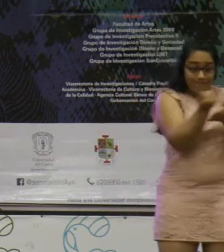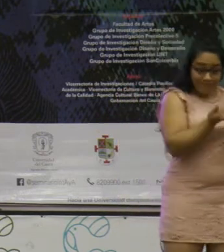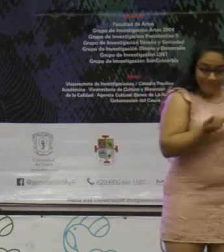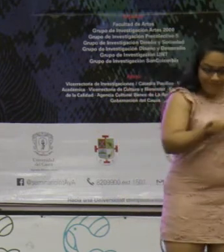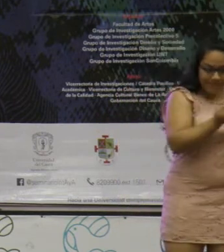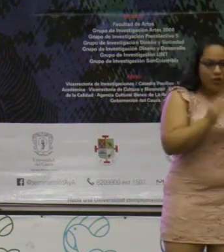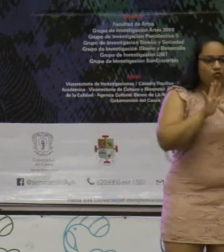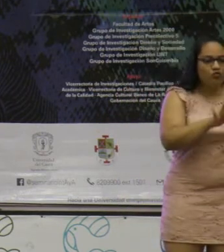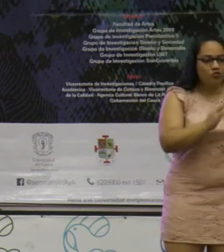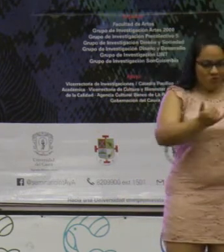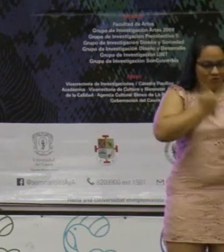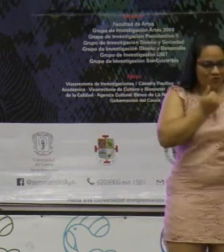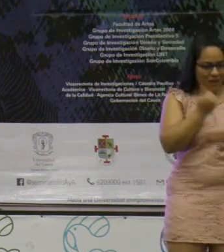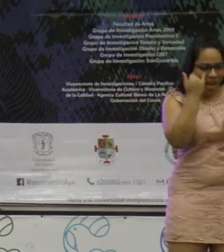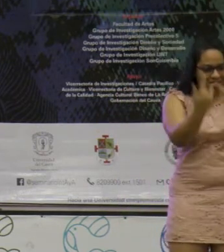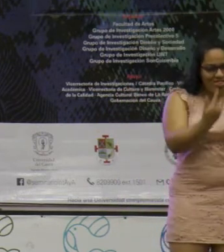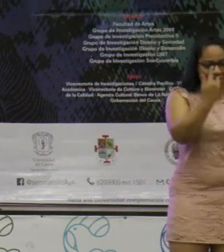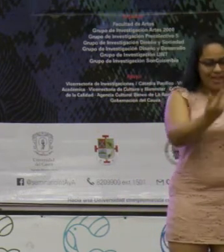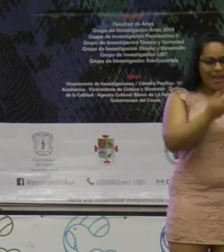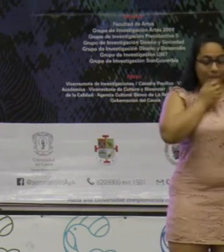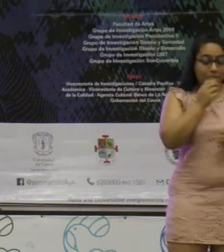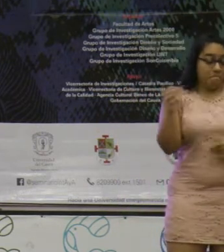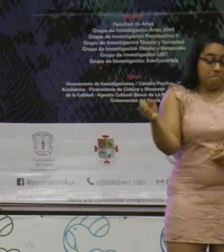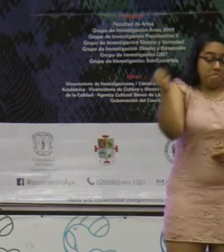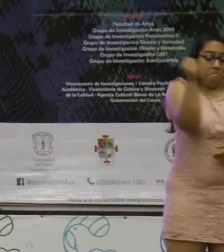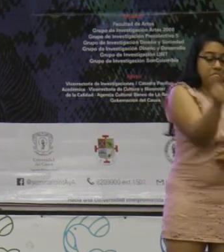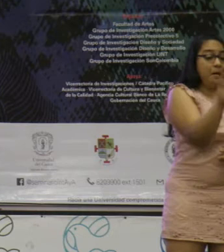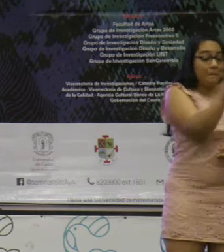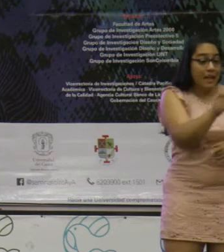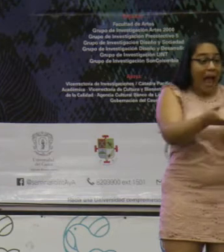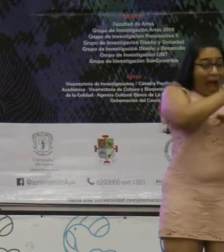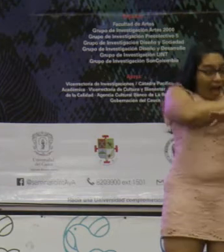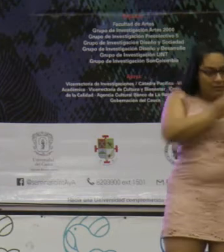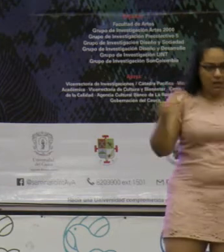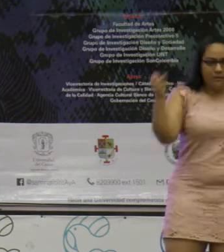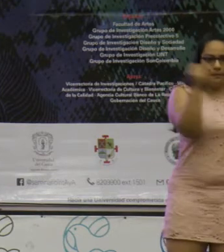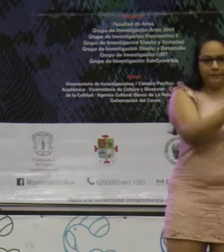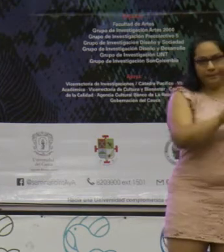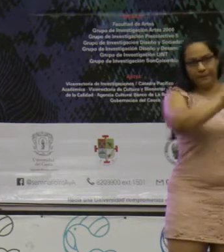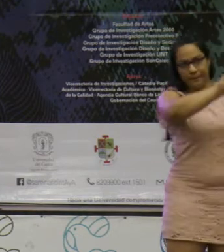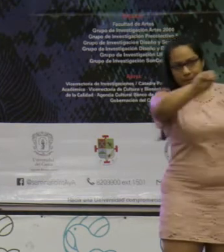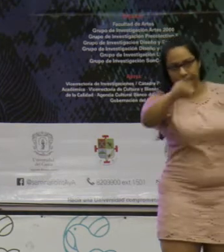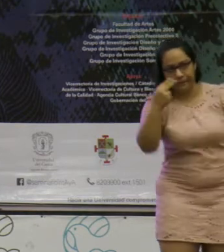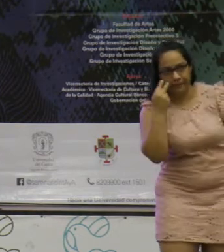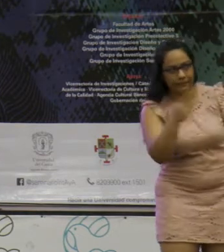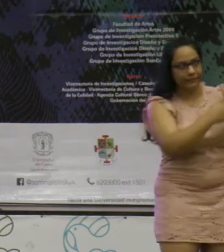ejercicio de voyerismo. Es decir, alguien llegó antes de nosotros a decirnos qué es lo que vamos a